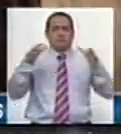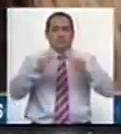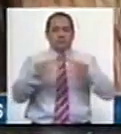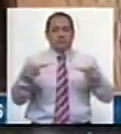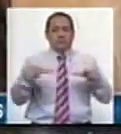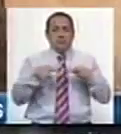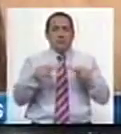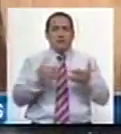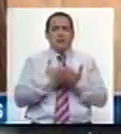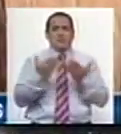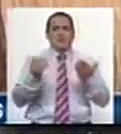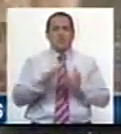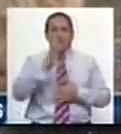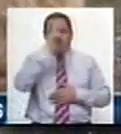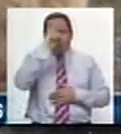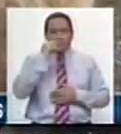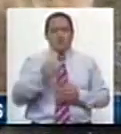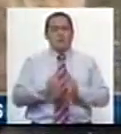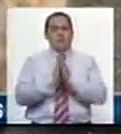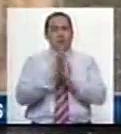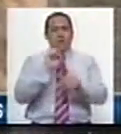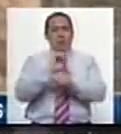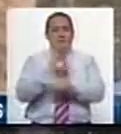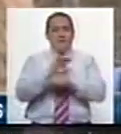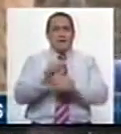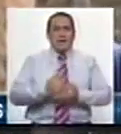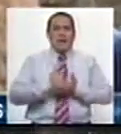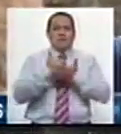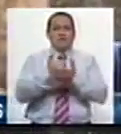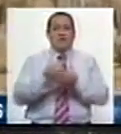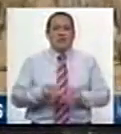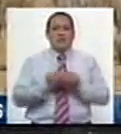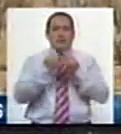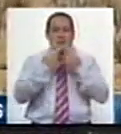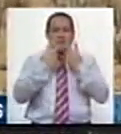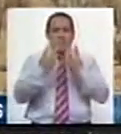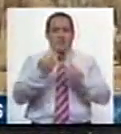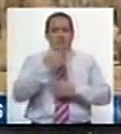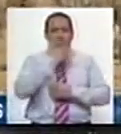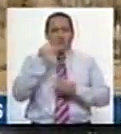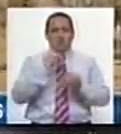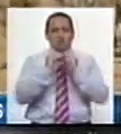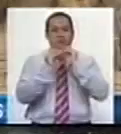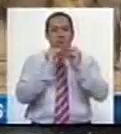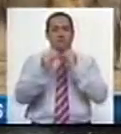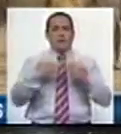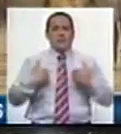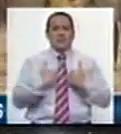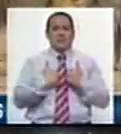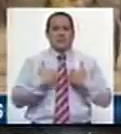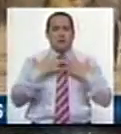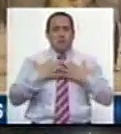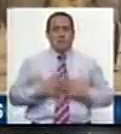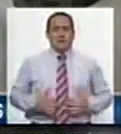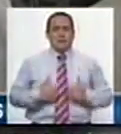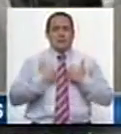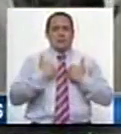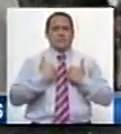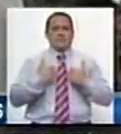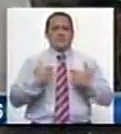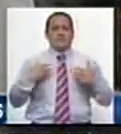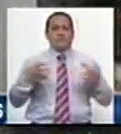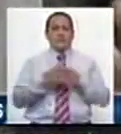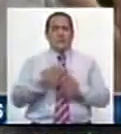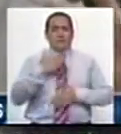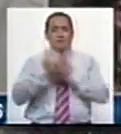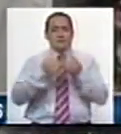de Cunturcanqui. Ellos pidieron capacitación y asistencia técnica para lograr el mejoramiento genético de sus animales. Nosotros estamos